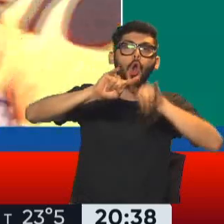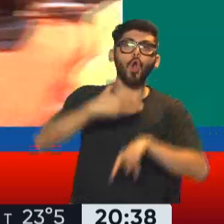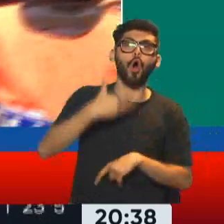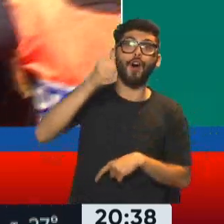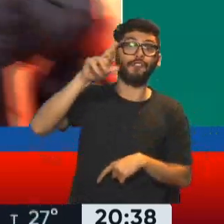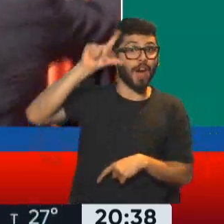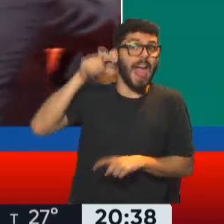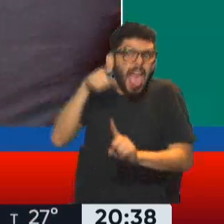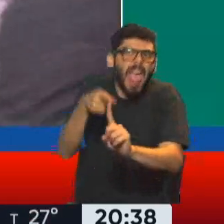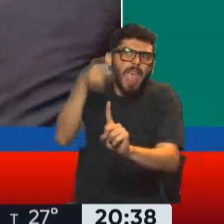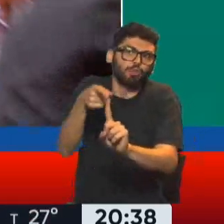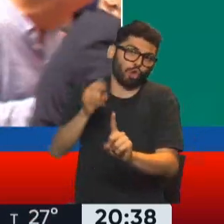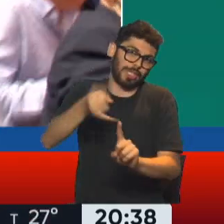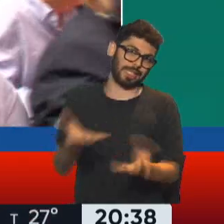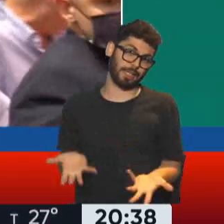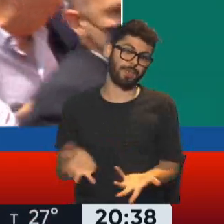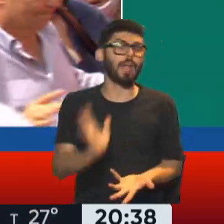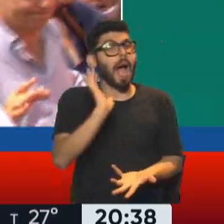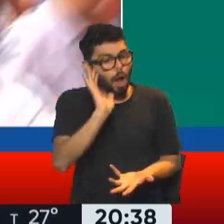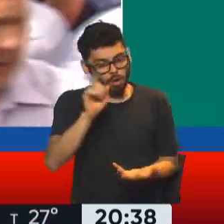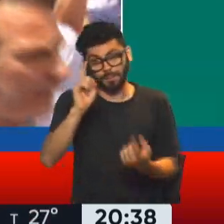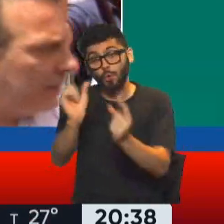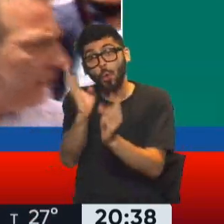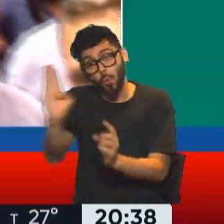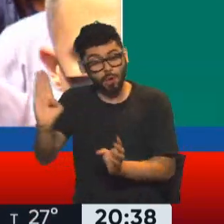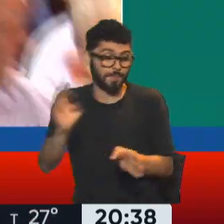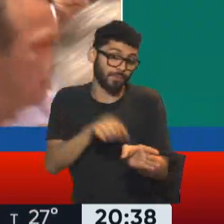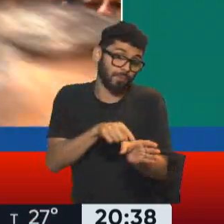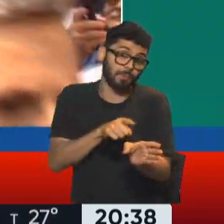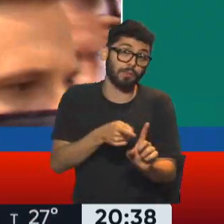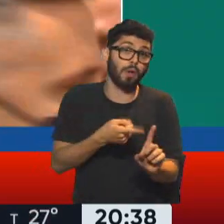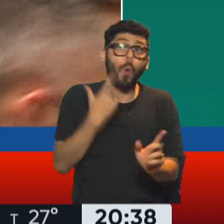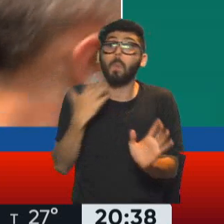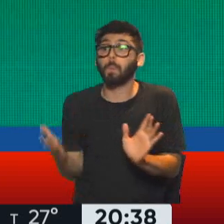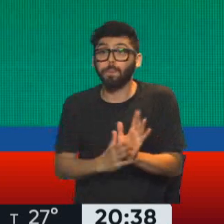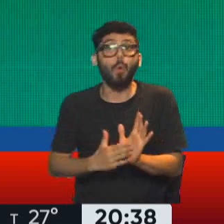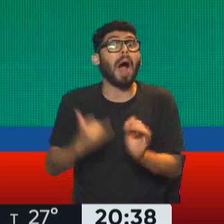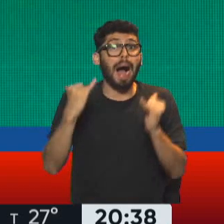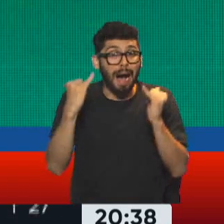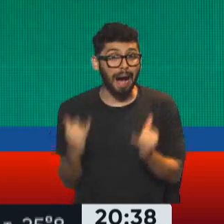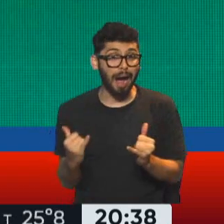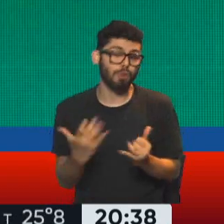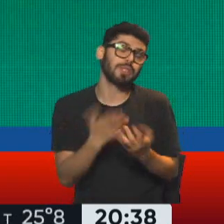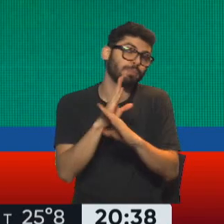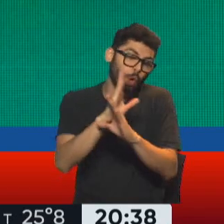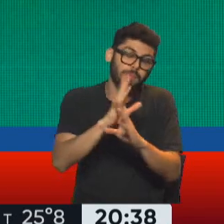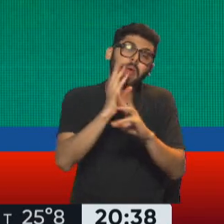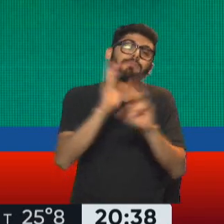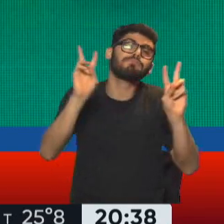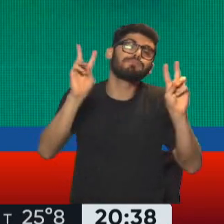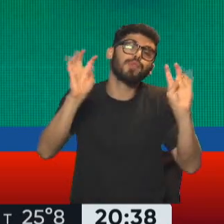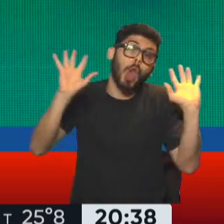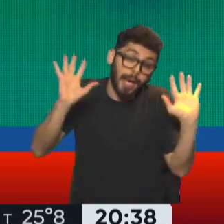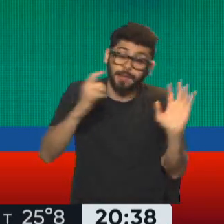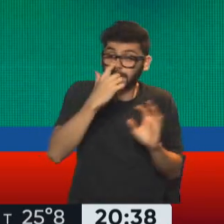otra cosa es que haya pruebas contundentes, como puede ser en este caso por supuesto espionaje, igual lo vamos a poner en esos términos,